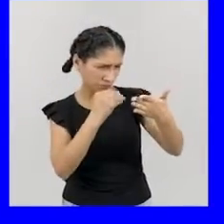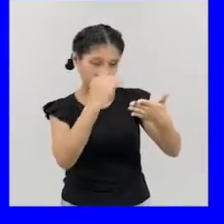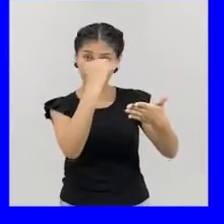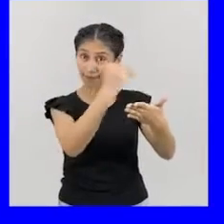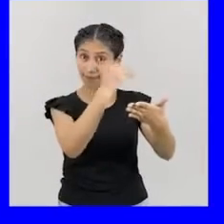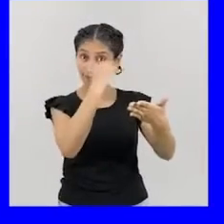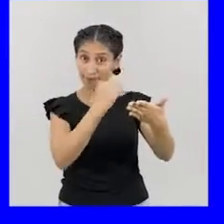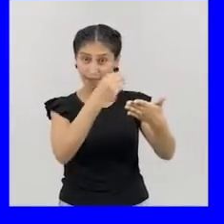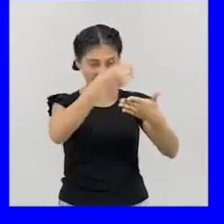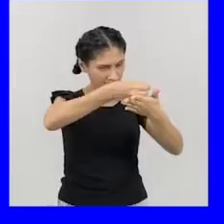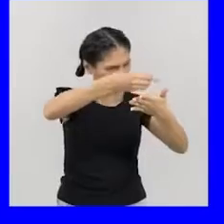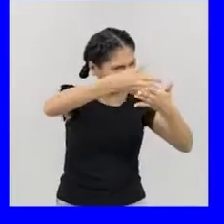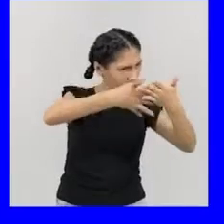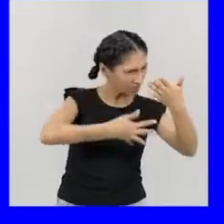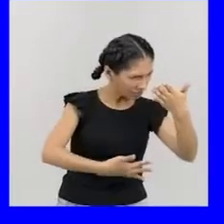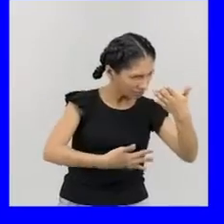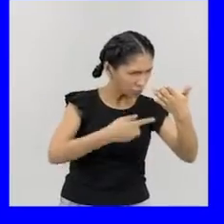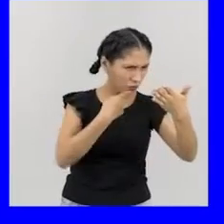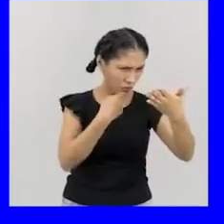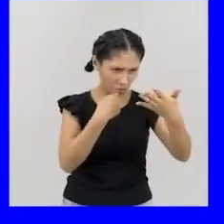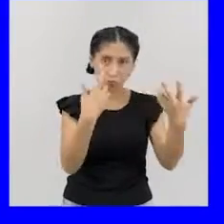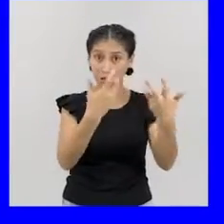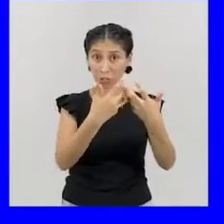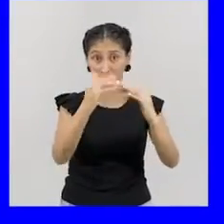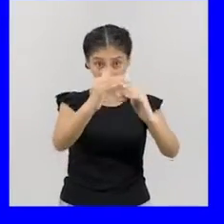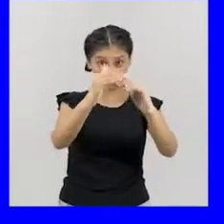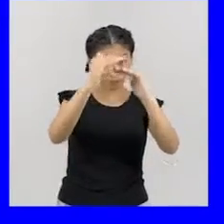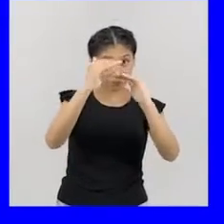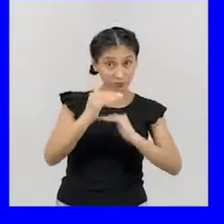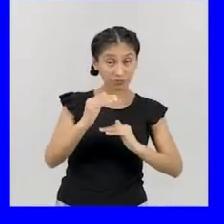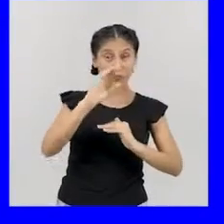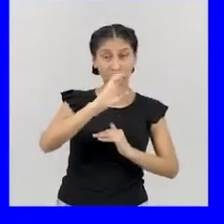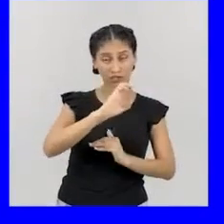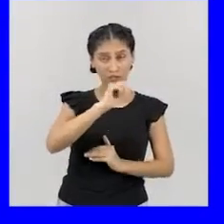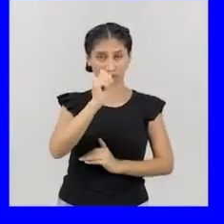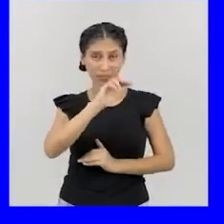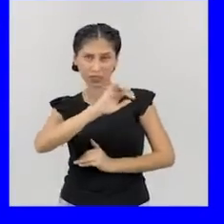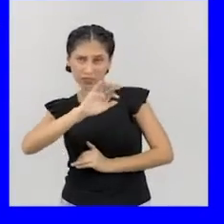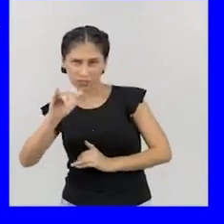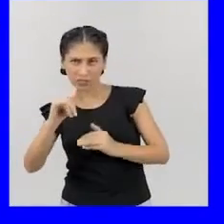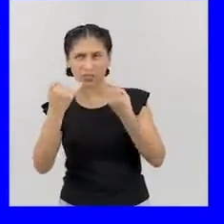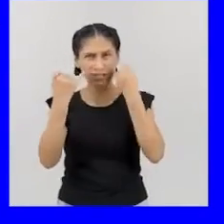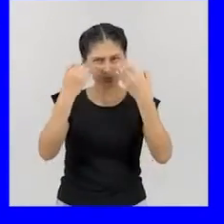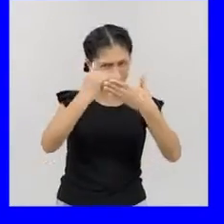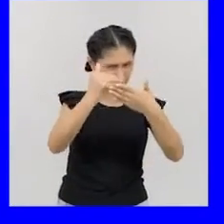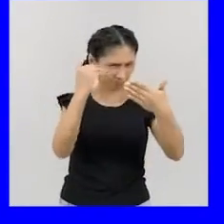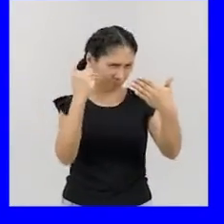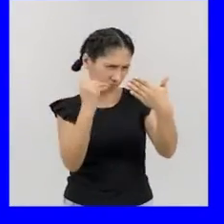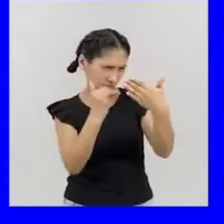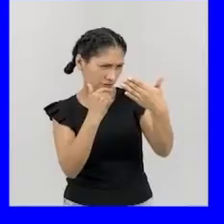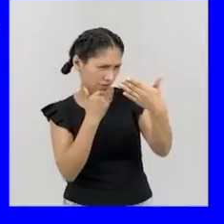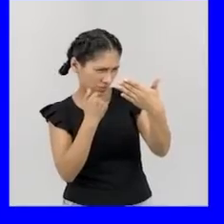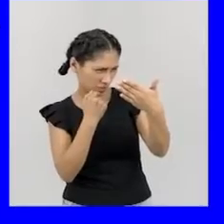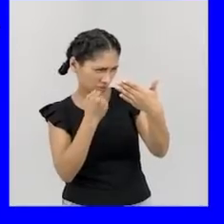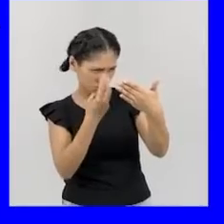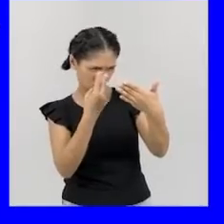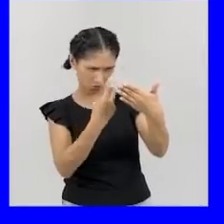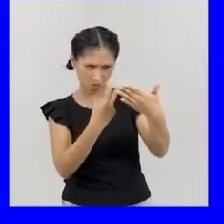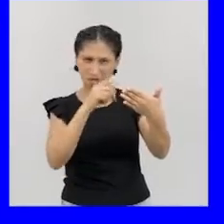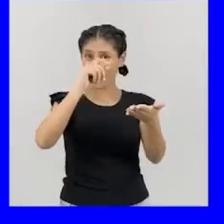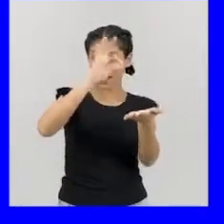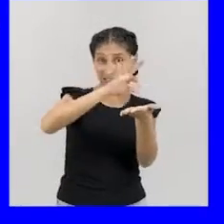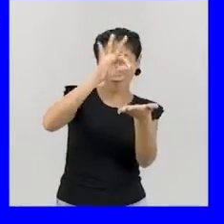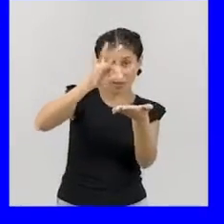esquema de presentación, mientras que las características internas denotan la subjetividad del escritor a través de las marcas